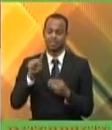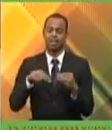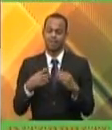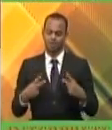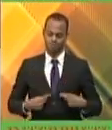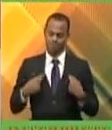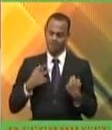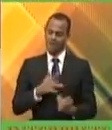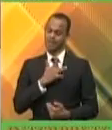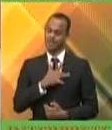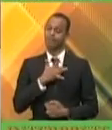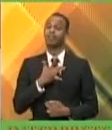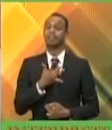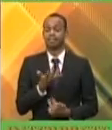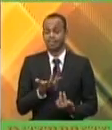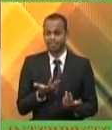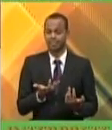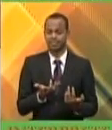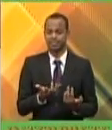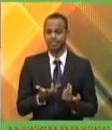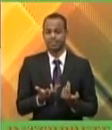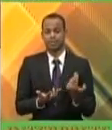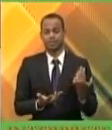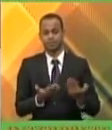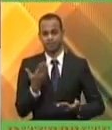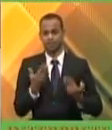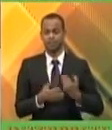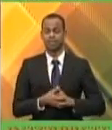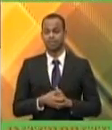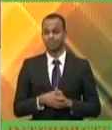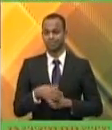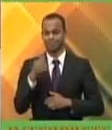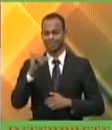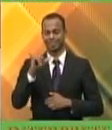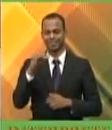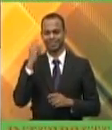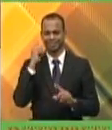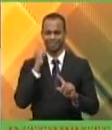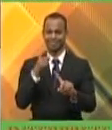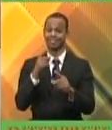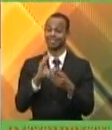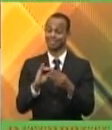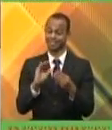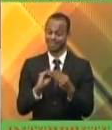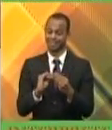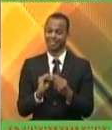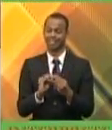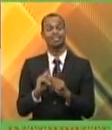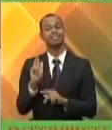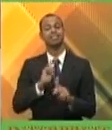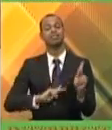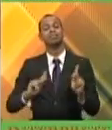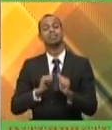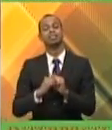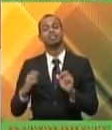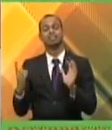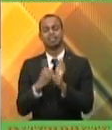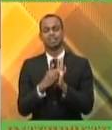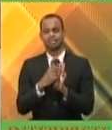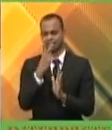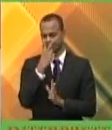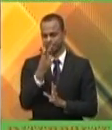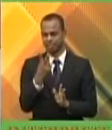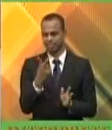discapacidad a seguridad quizás la idea que usted quiere decir la persona con discapacidad visual